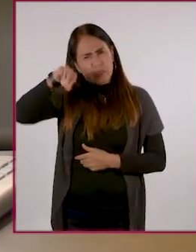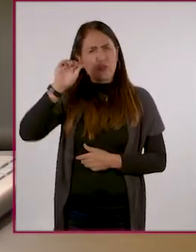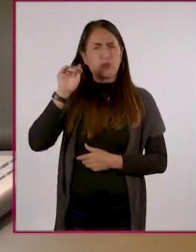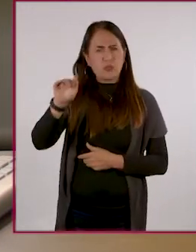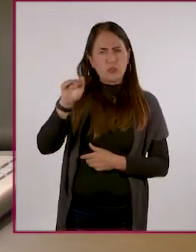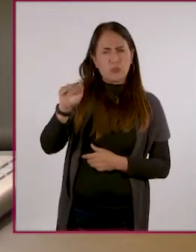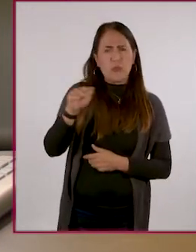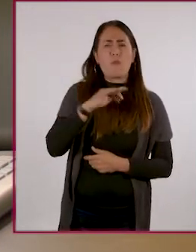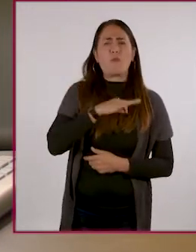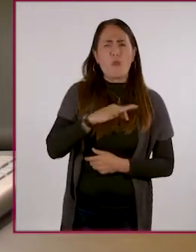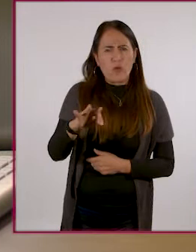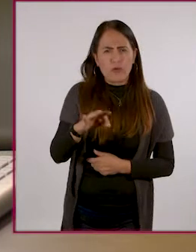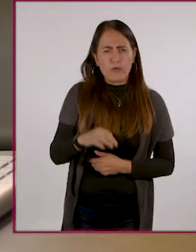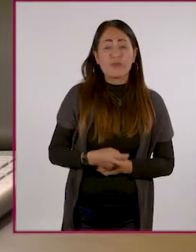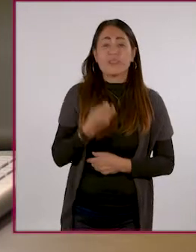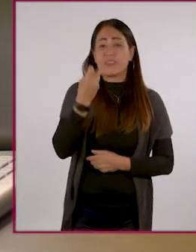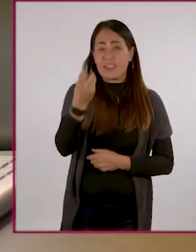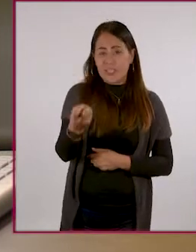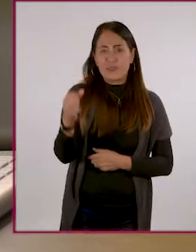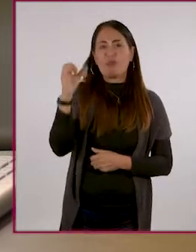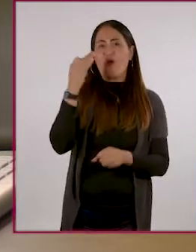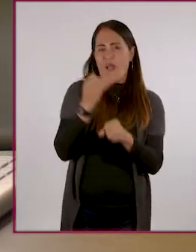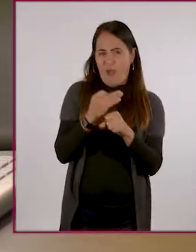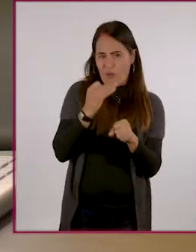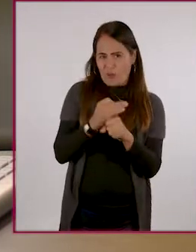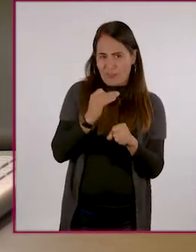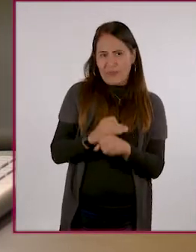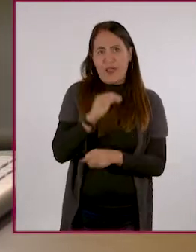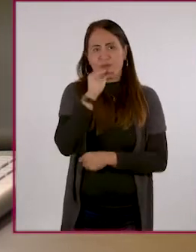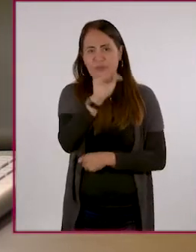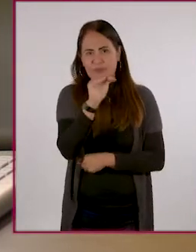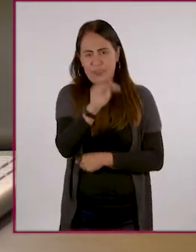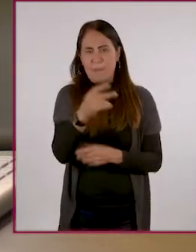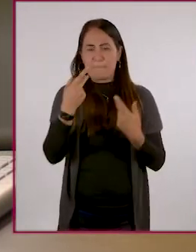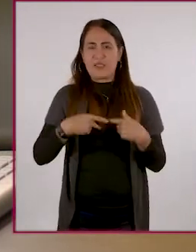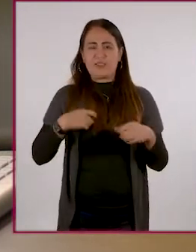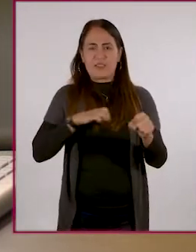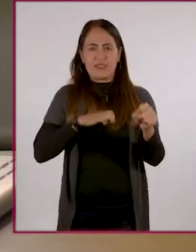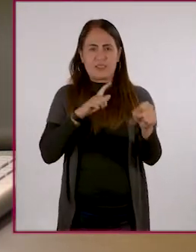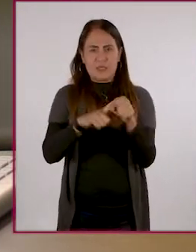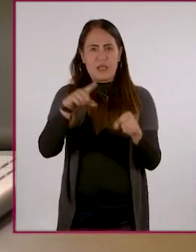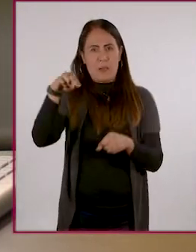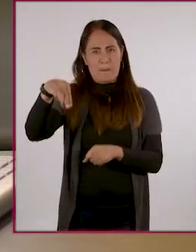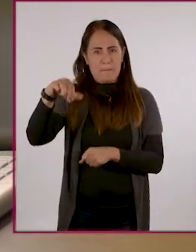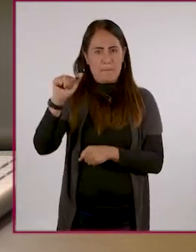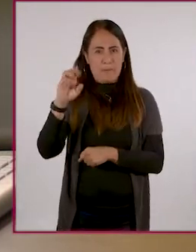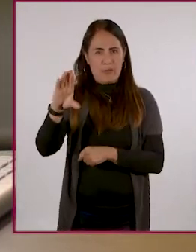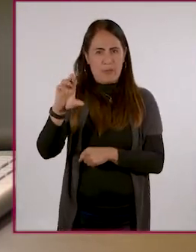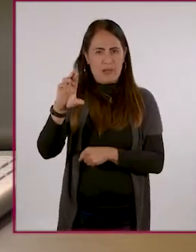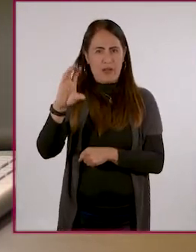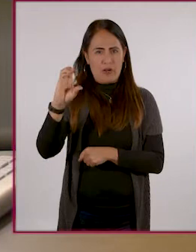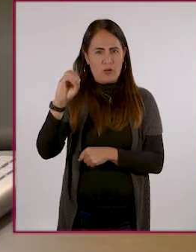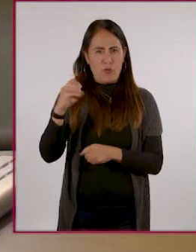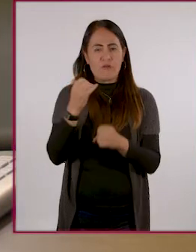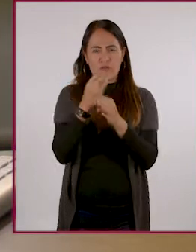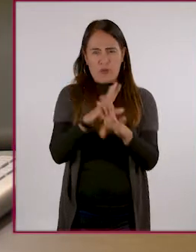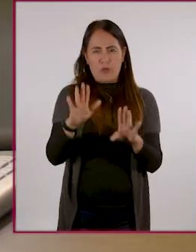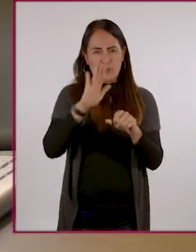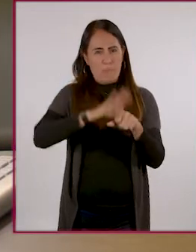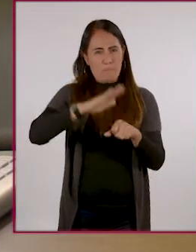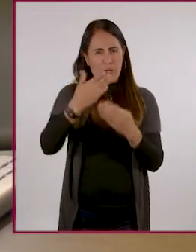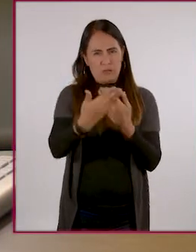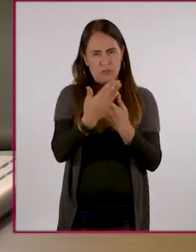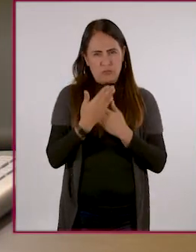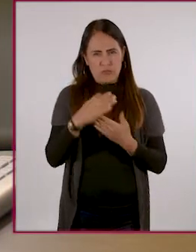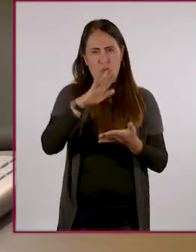tienen más experiencia. Eso precisamente es lo que haremos en este momento. Vamos con nuestro especialista, Marco Yair Guerrero, para